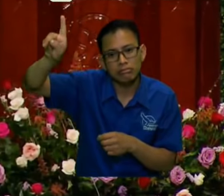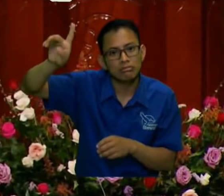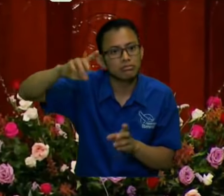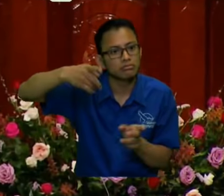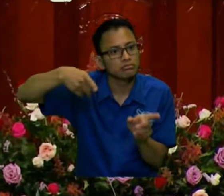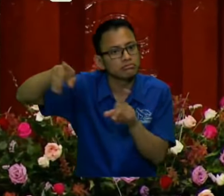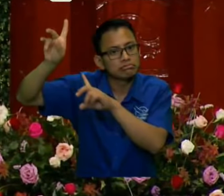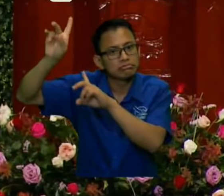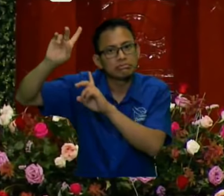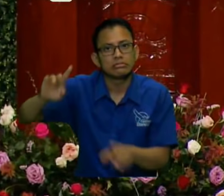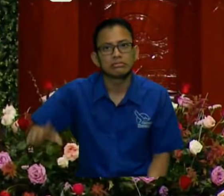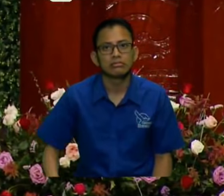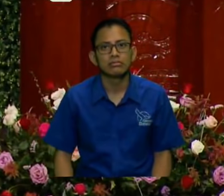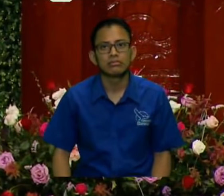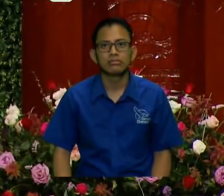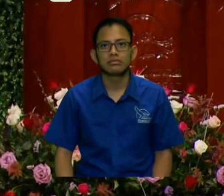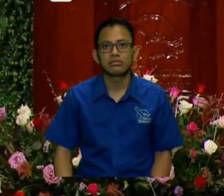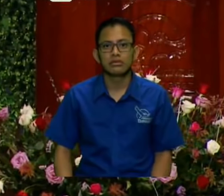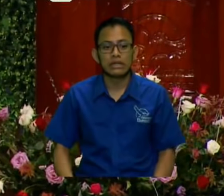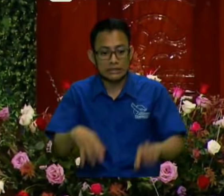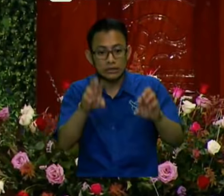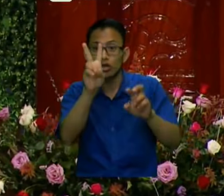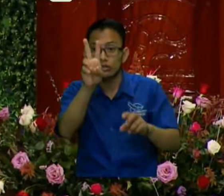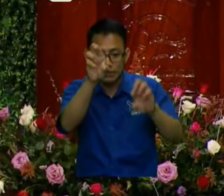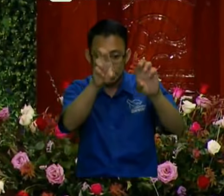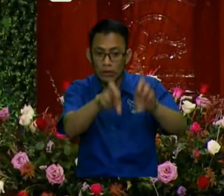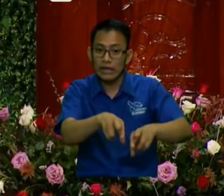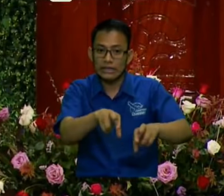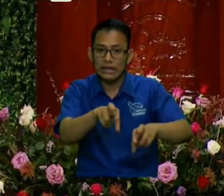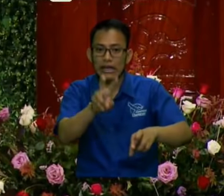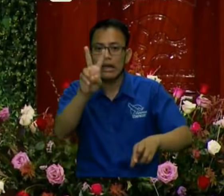vagón, los vagabundos estaban congelados, muertos.